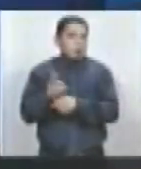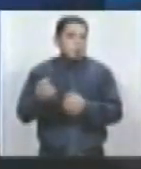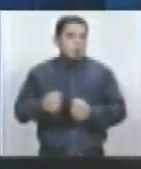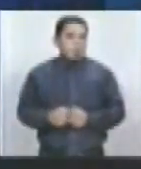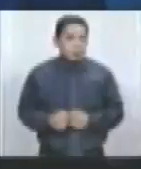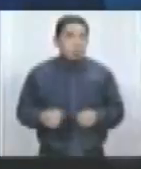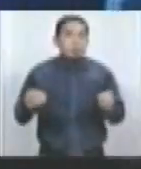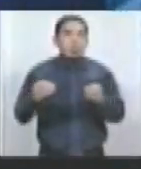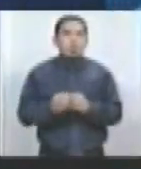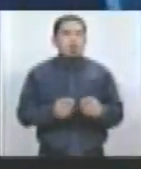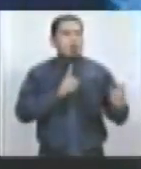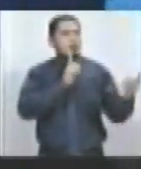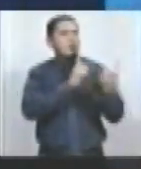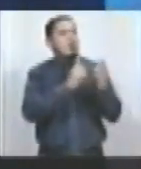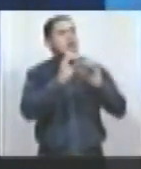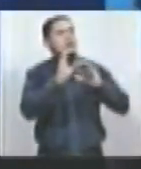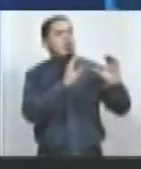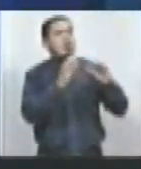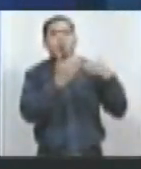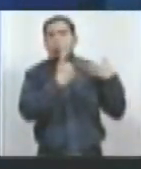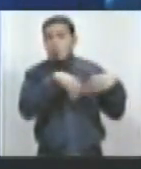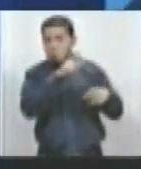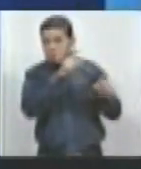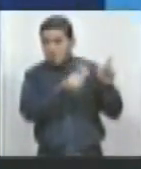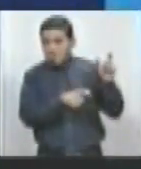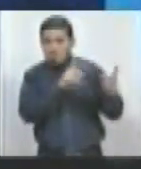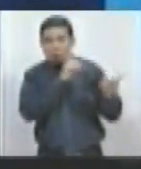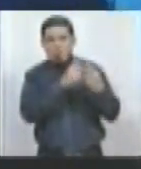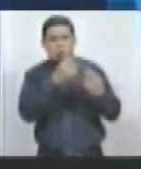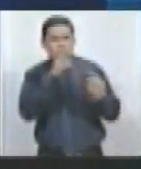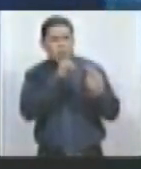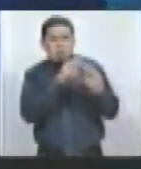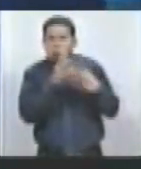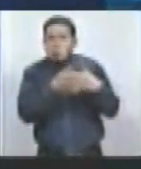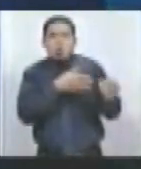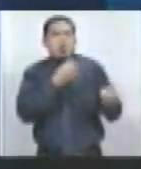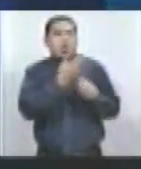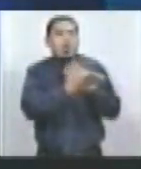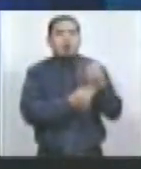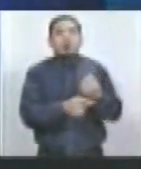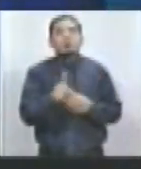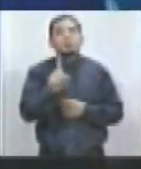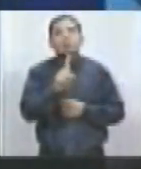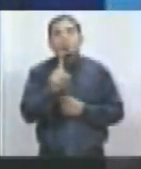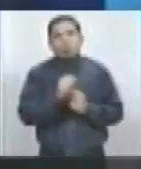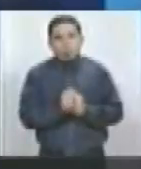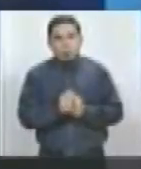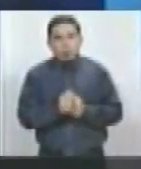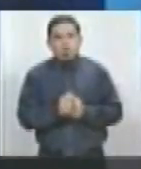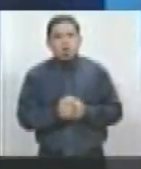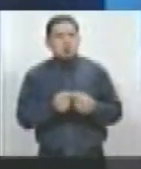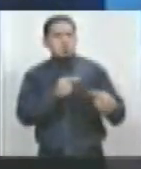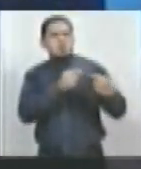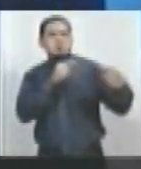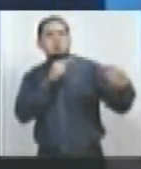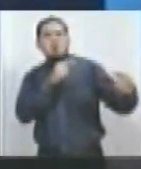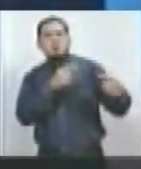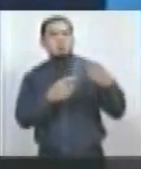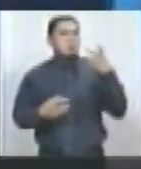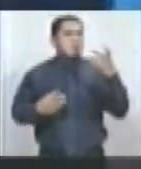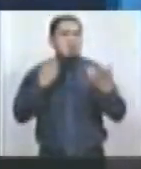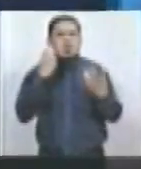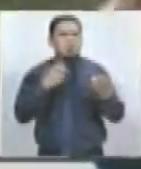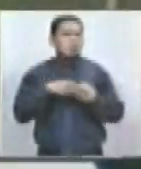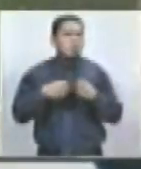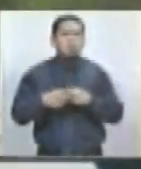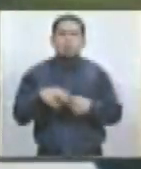el entablar conversaciones con cualquier persona extraña y no olvide evitar cualquier tipo de provocación o inmiscuirse en